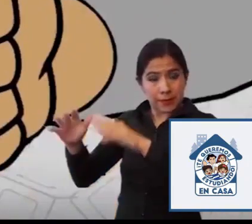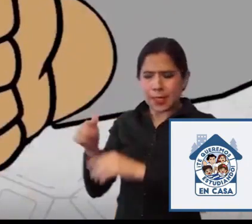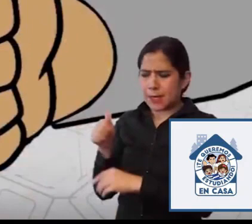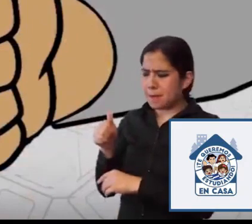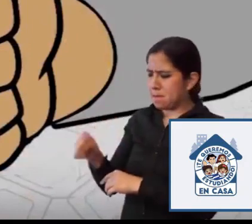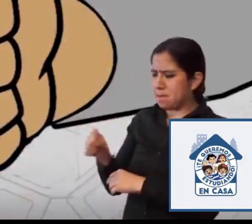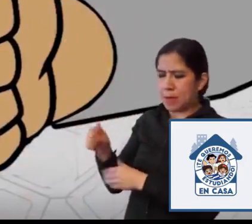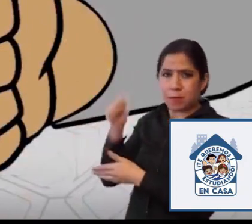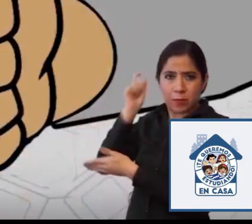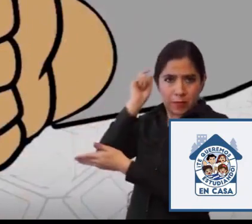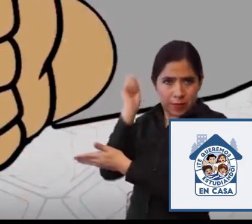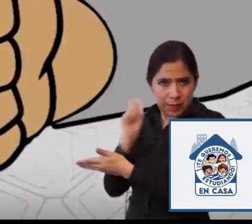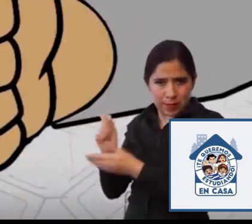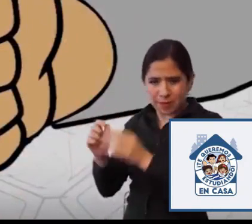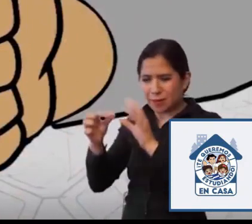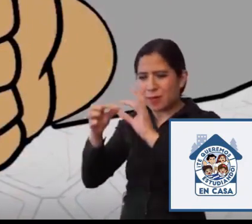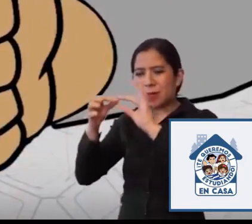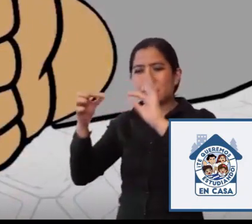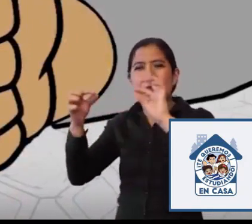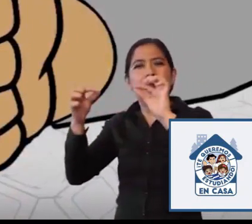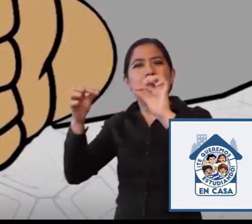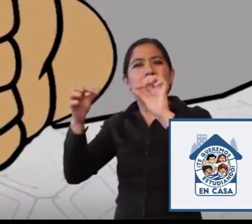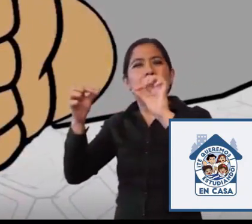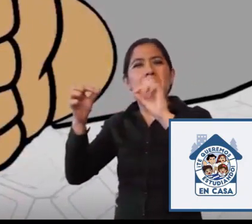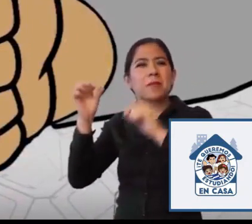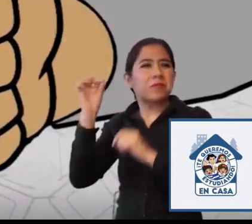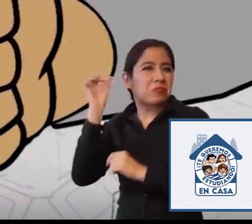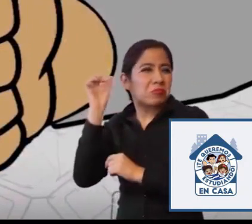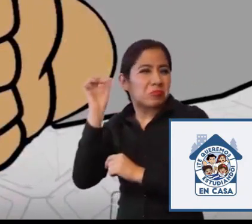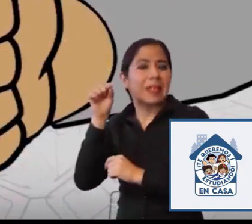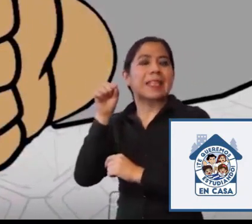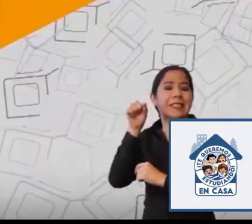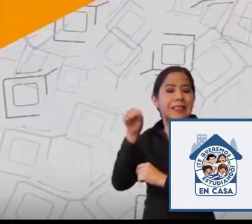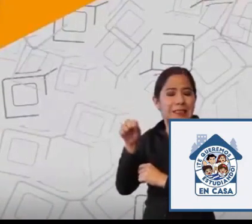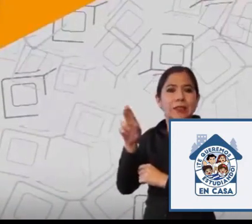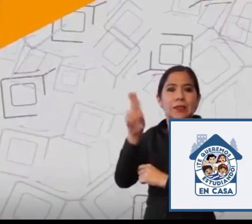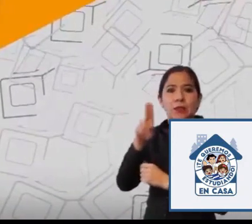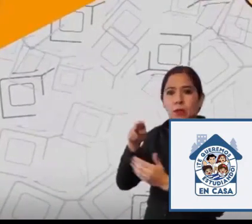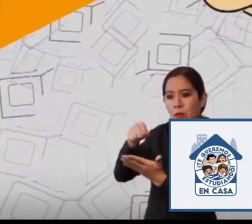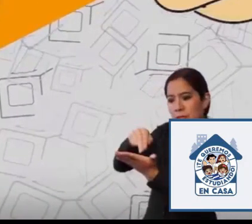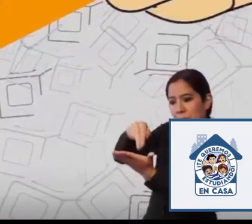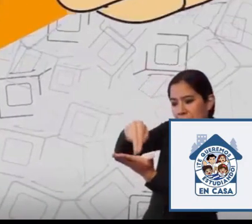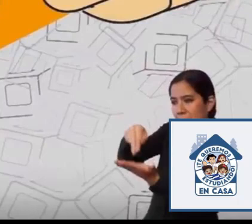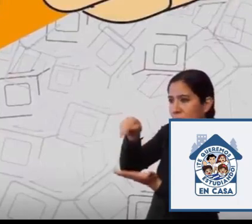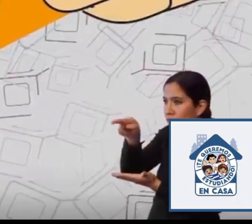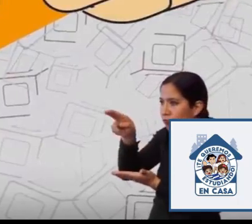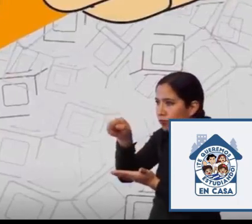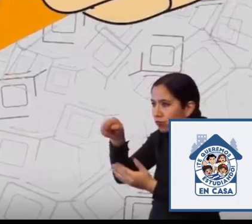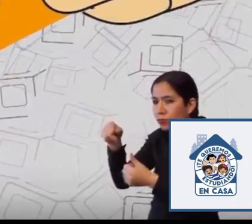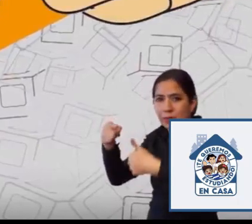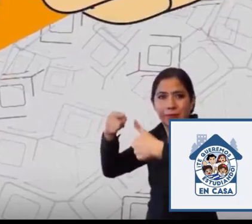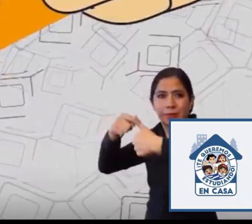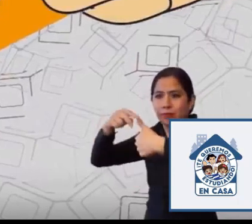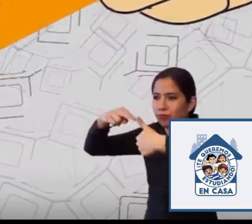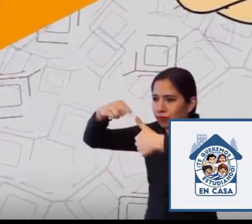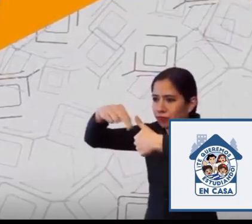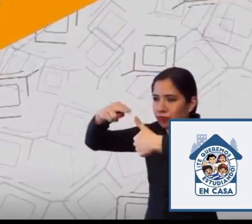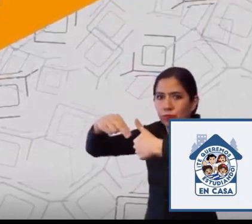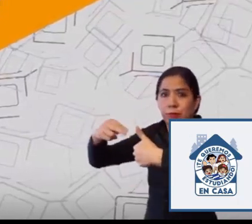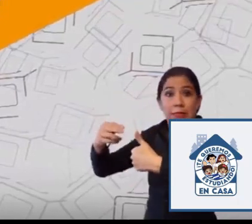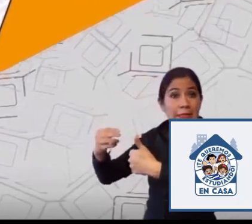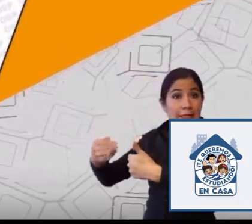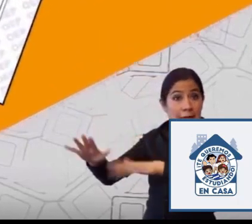Luego, el elector se colocará tinta con un cotonete en el pulgar derecho para que